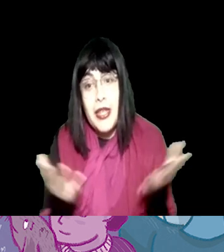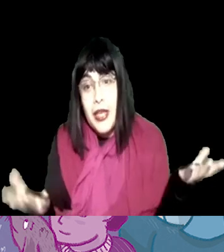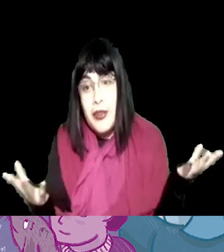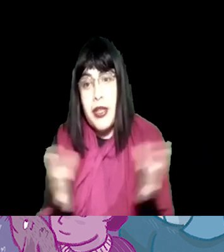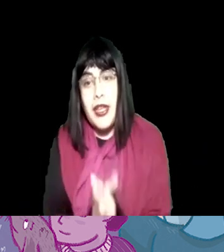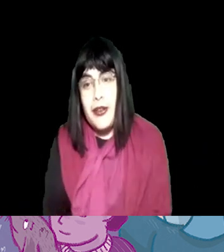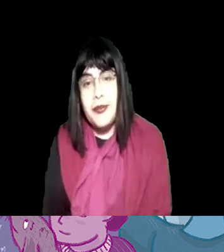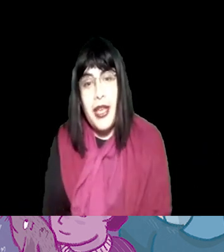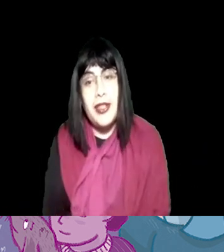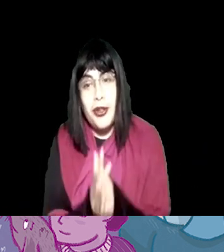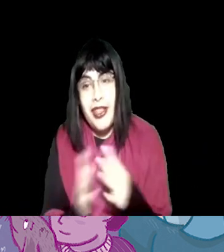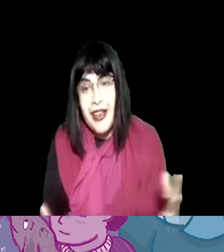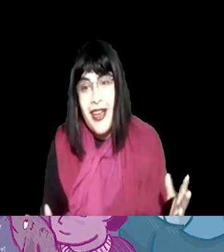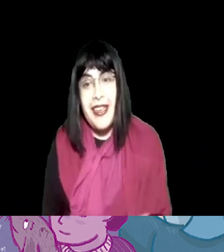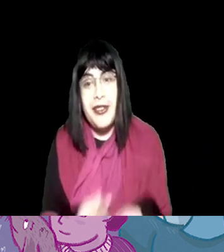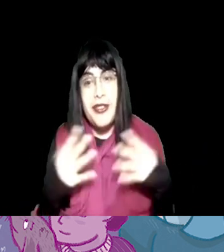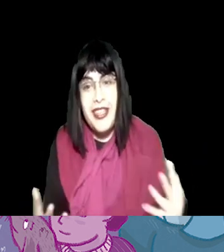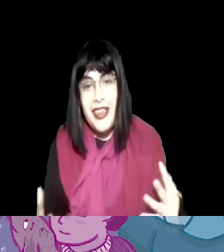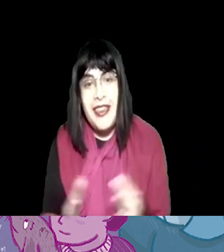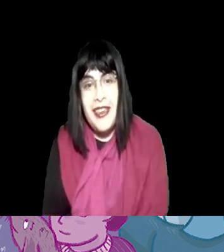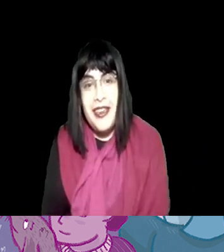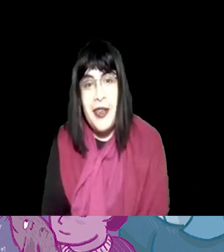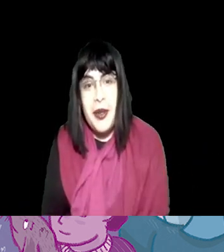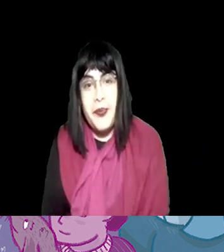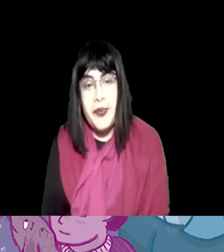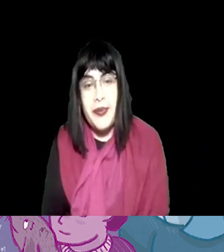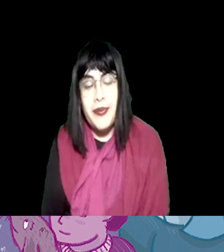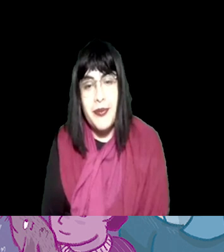Y para este año, porque claro, esto no queda acá, esto sigue.